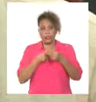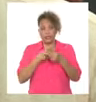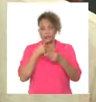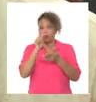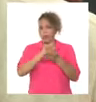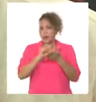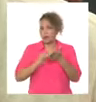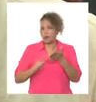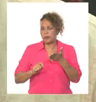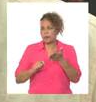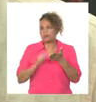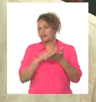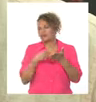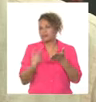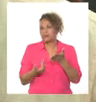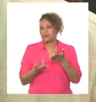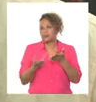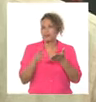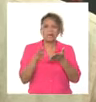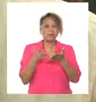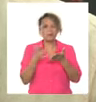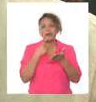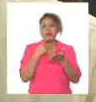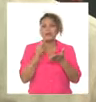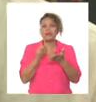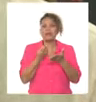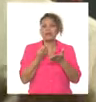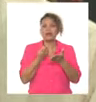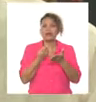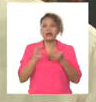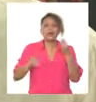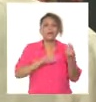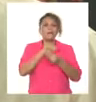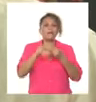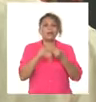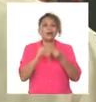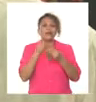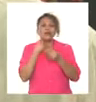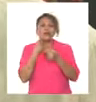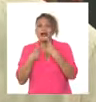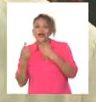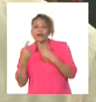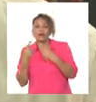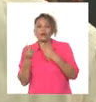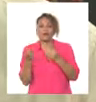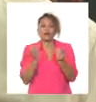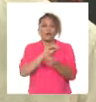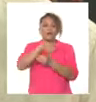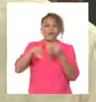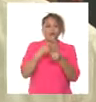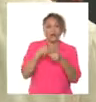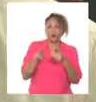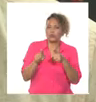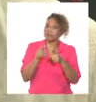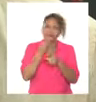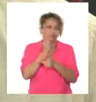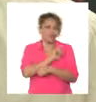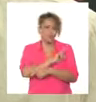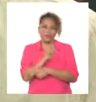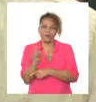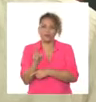sí, que es casi imposible sustituir un acorde por otro que ella no haya puesto. Era